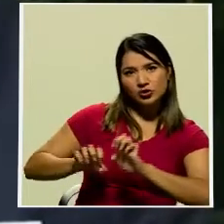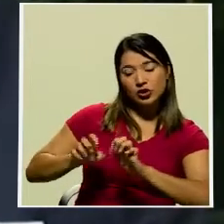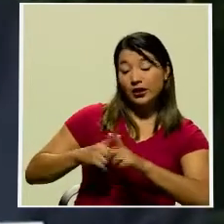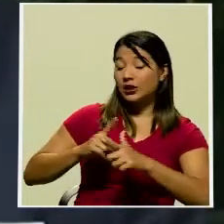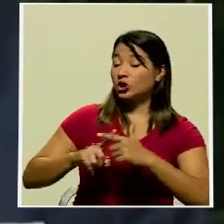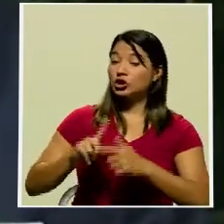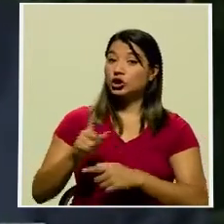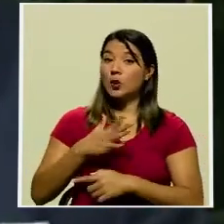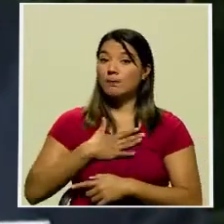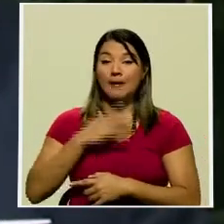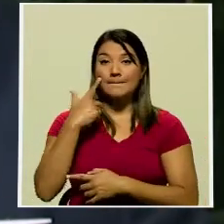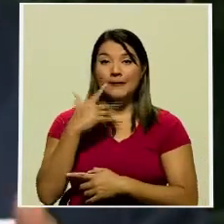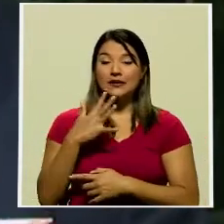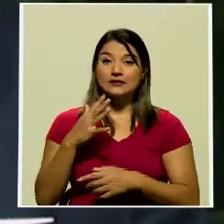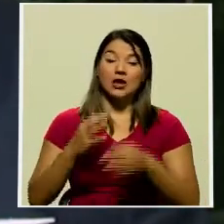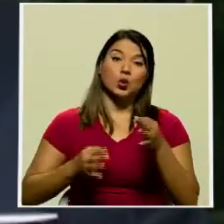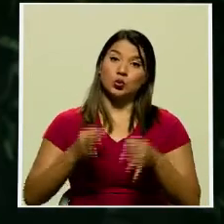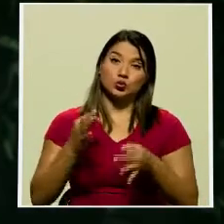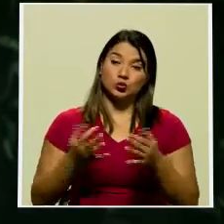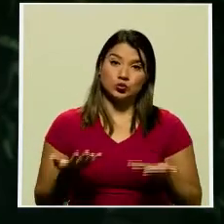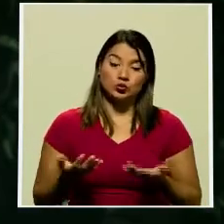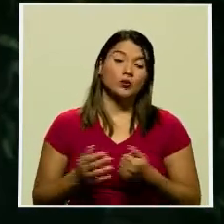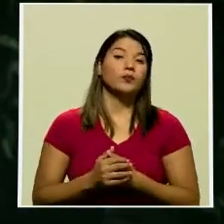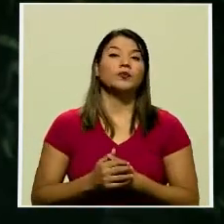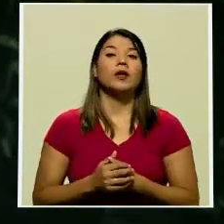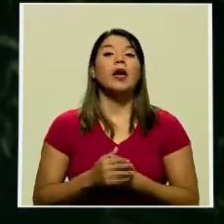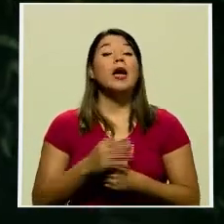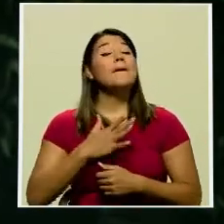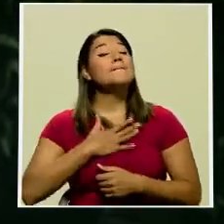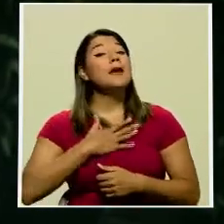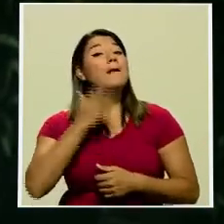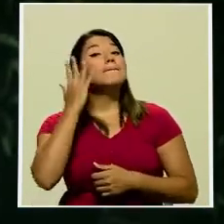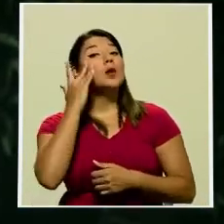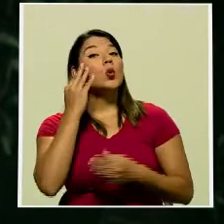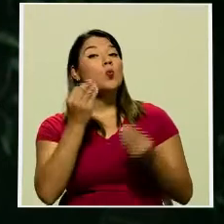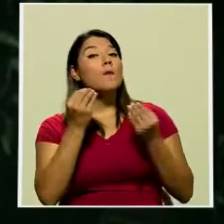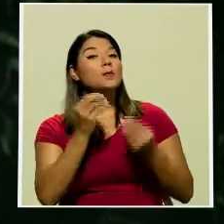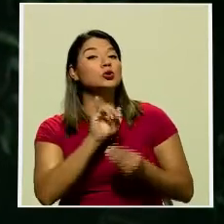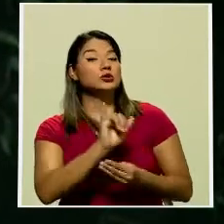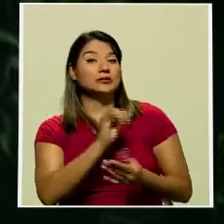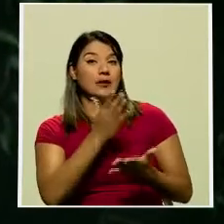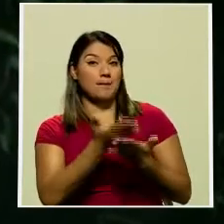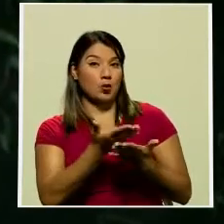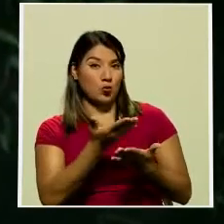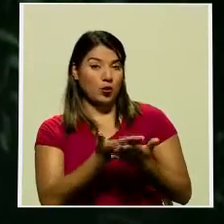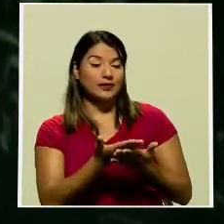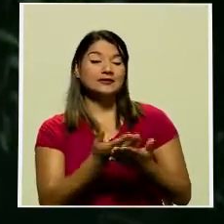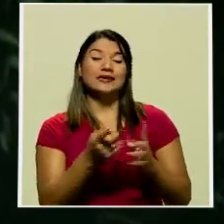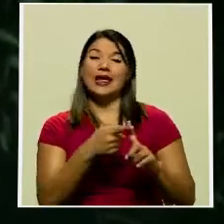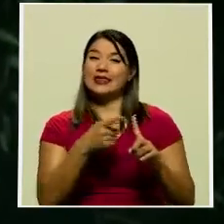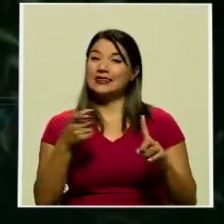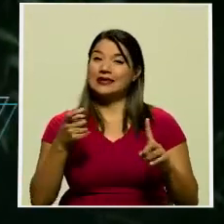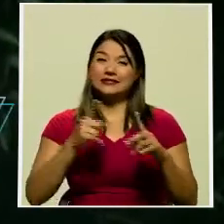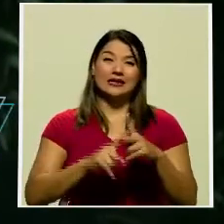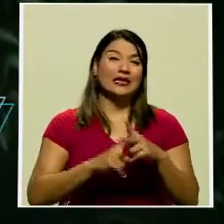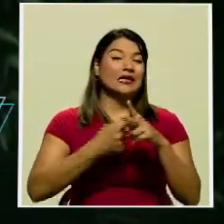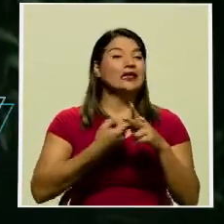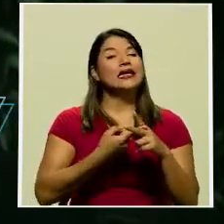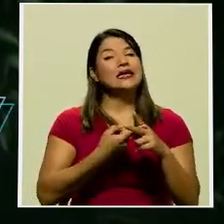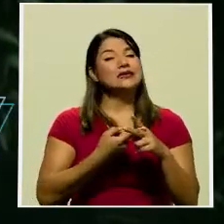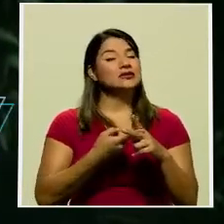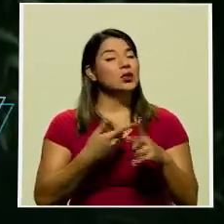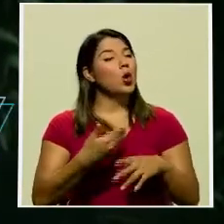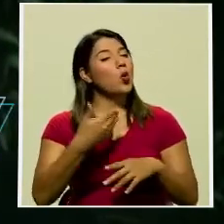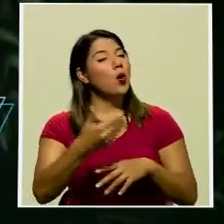lo que primero es un tema de injusticia. A mí me preocupa mucho esa propuesta. Desde un comienzo, desde que empezaron con esto de empleo